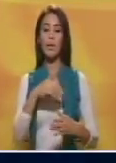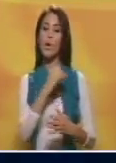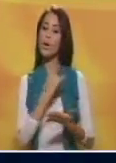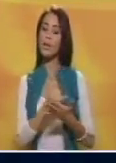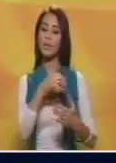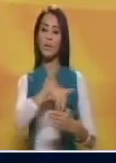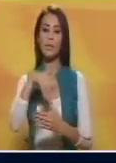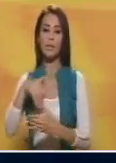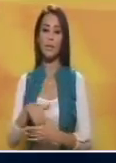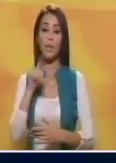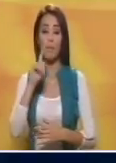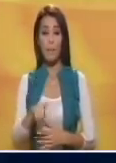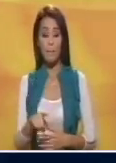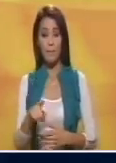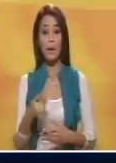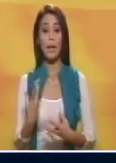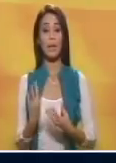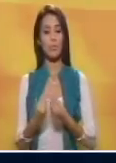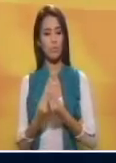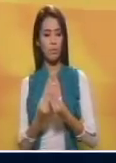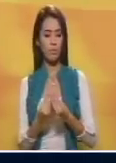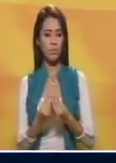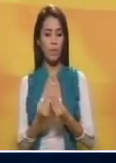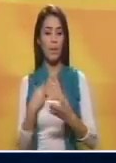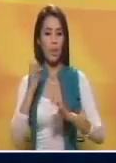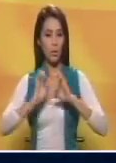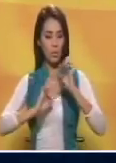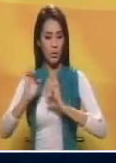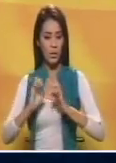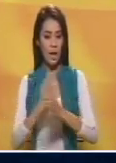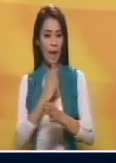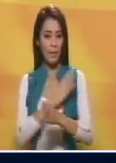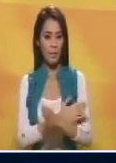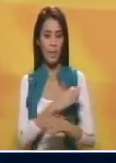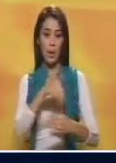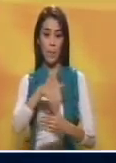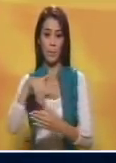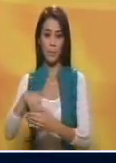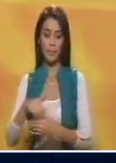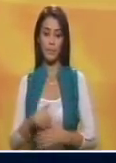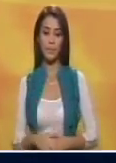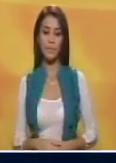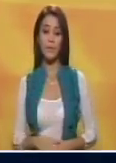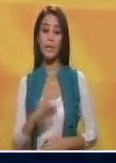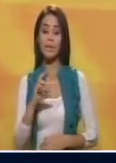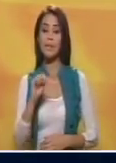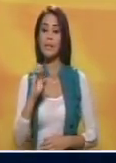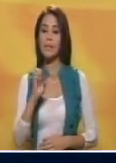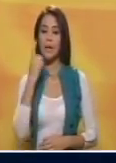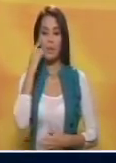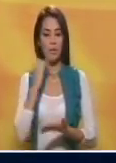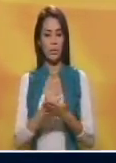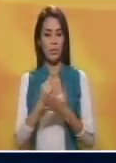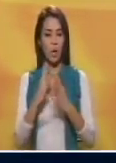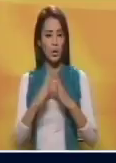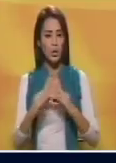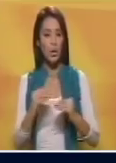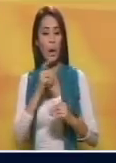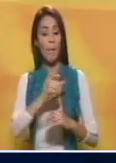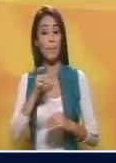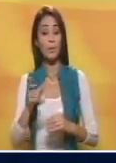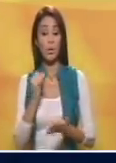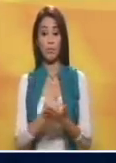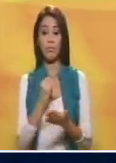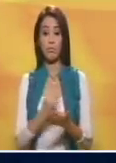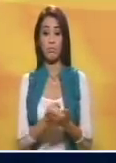electoral y con ella inicia oficialmente el proceso de auditorías previos a los comicios. El CNE verificará que todos los ciudadanos